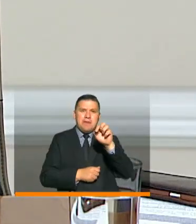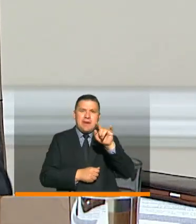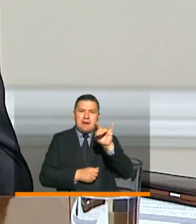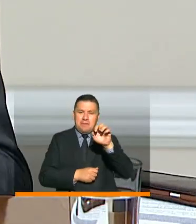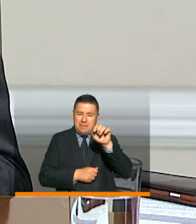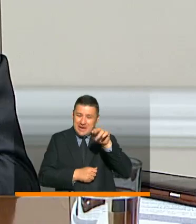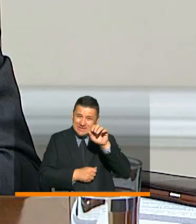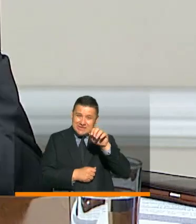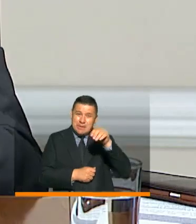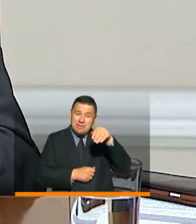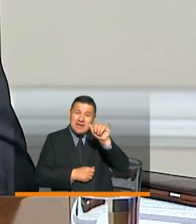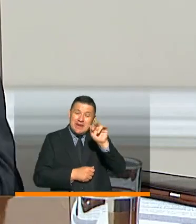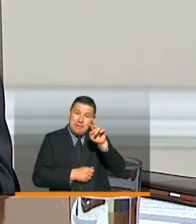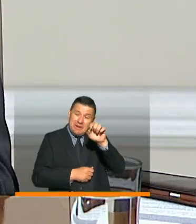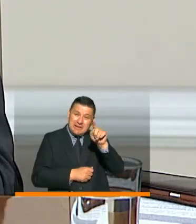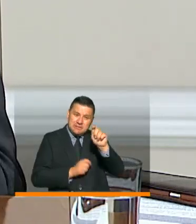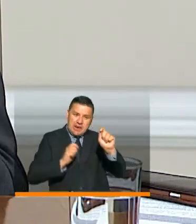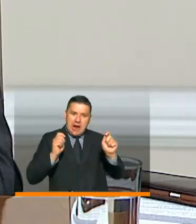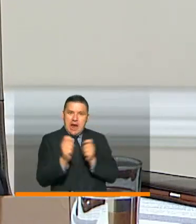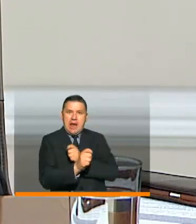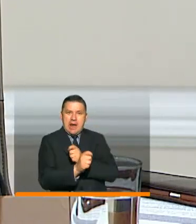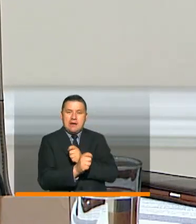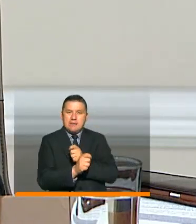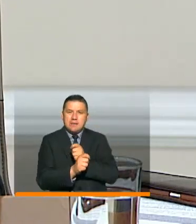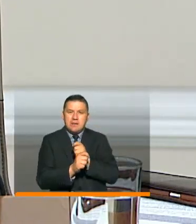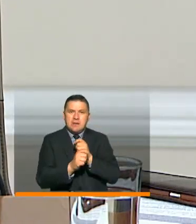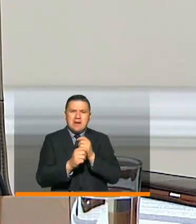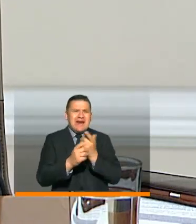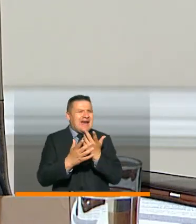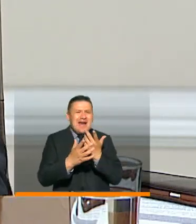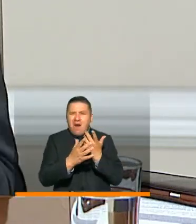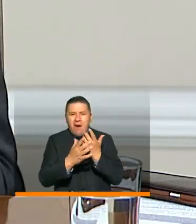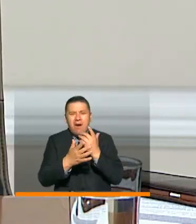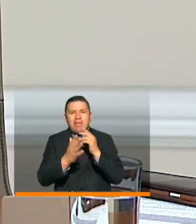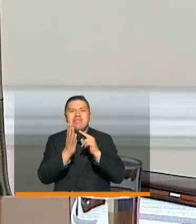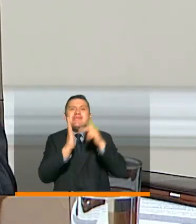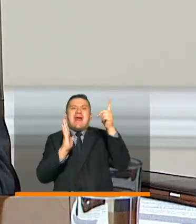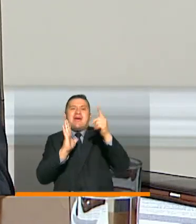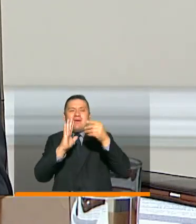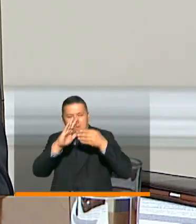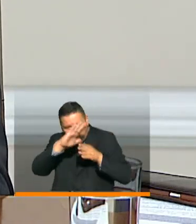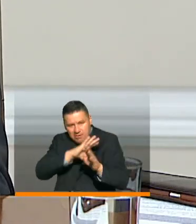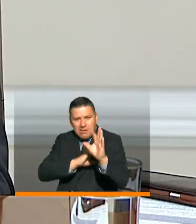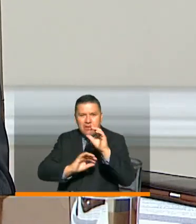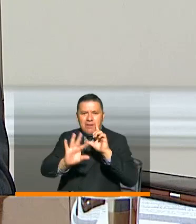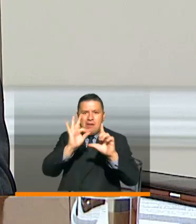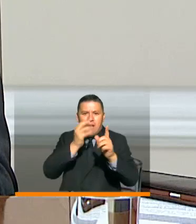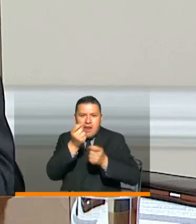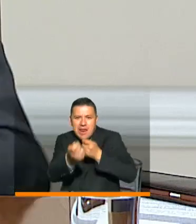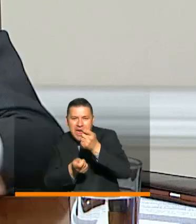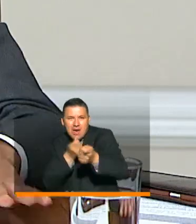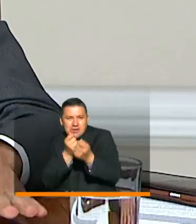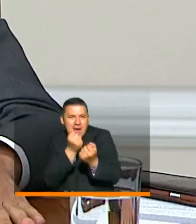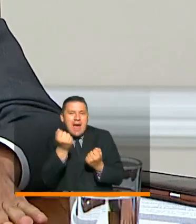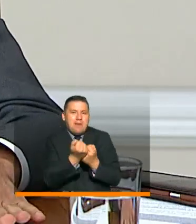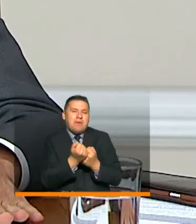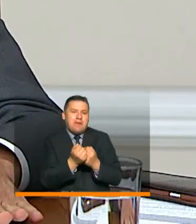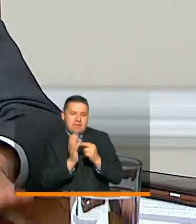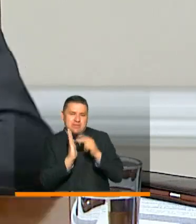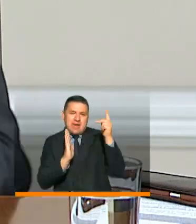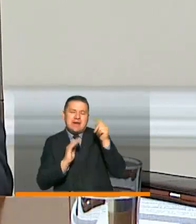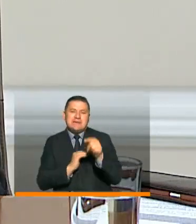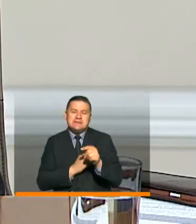Transformadoras, que busca ayudar a las MIPYMES en su transformación digital, en entrar en negocios digitales con apoyo